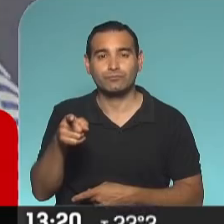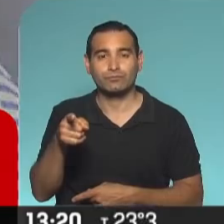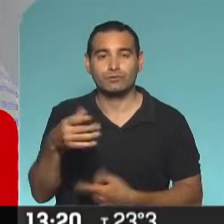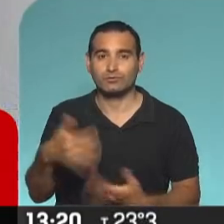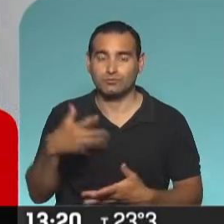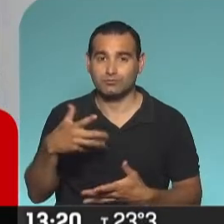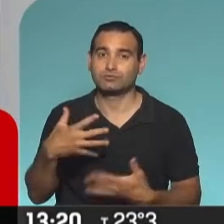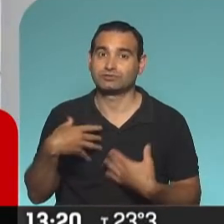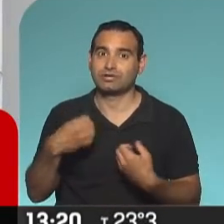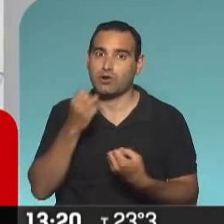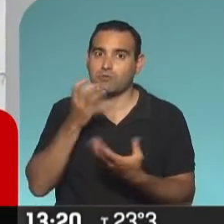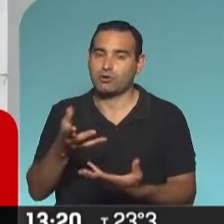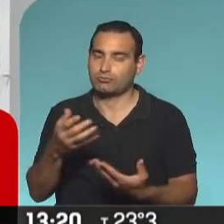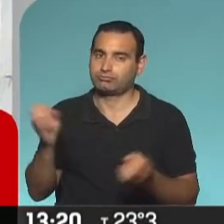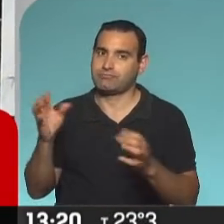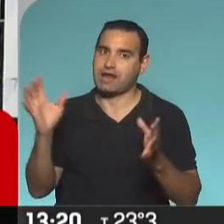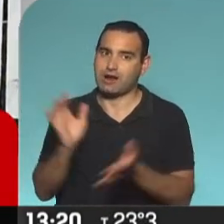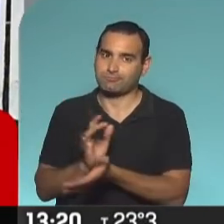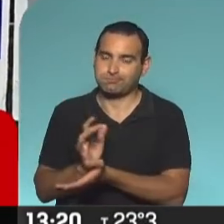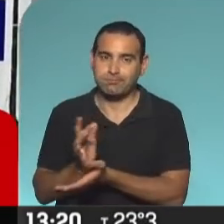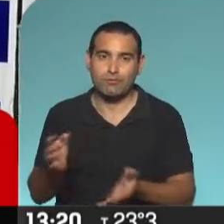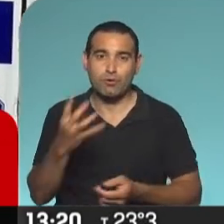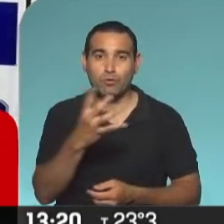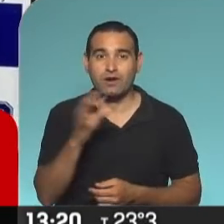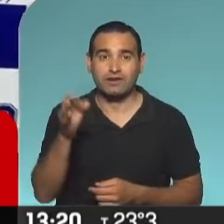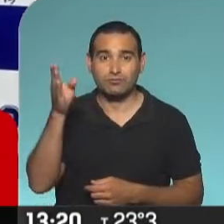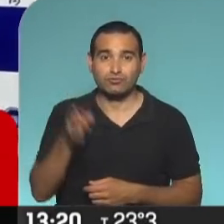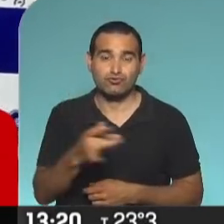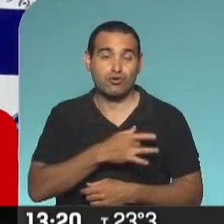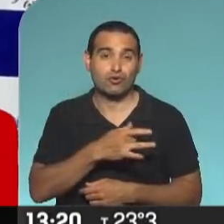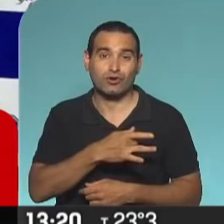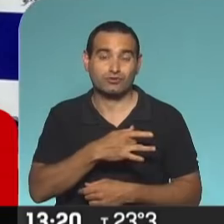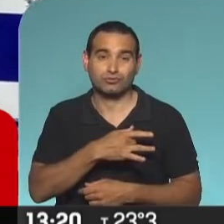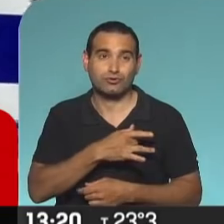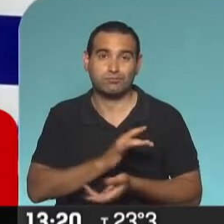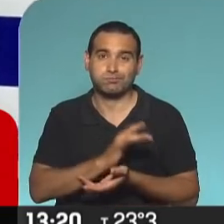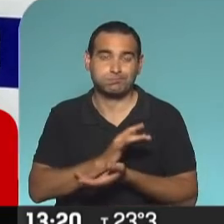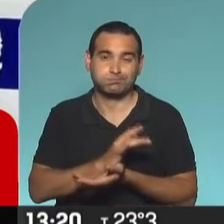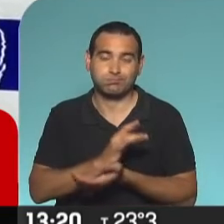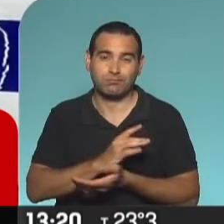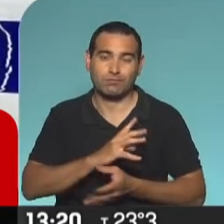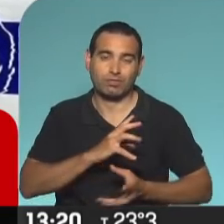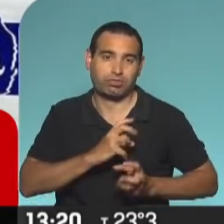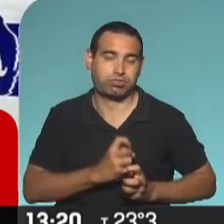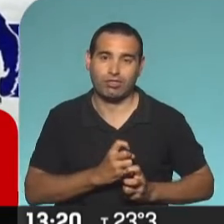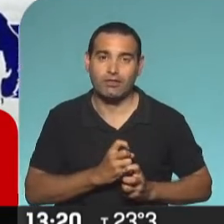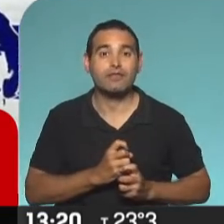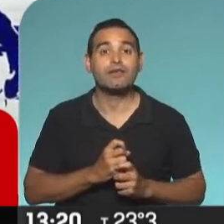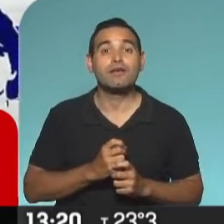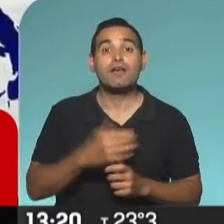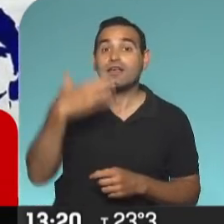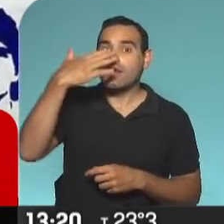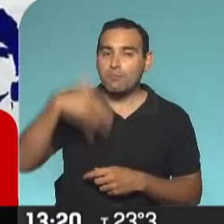se recuperó, más del 40% del corazón muerto literalmente, y después vino